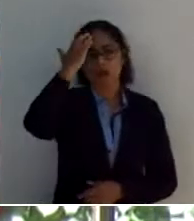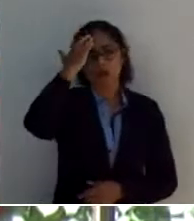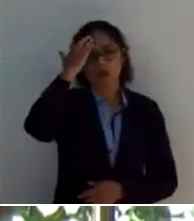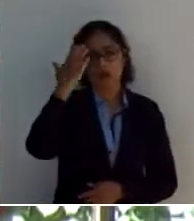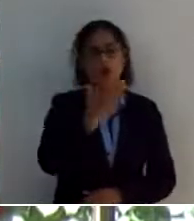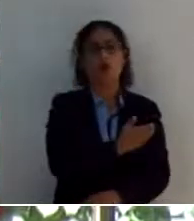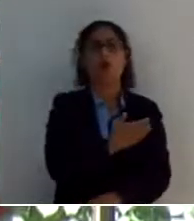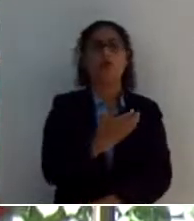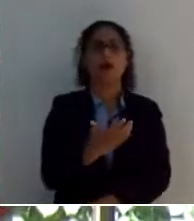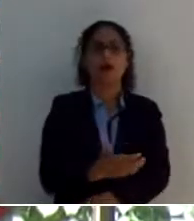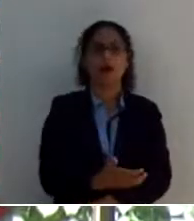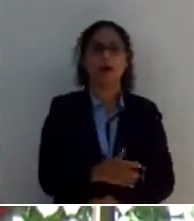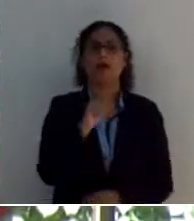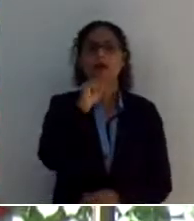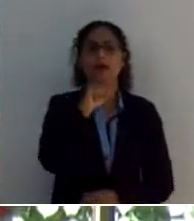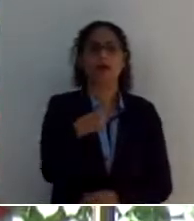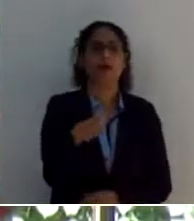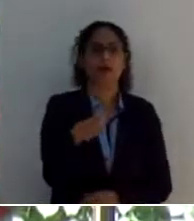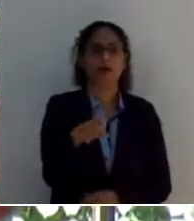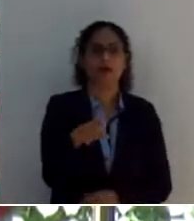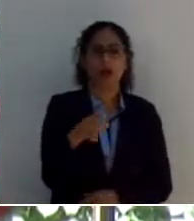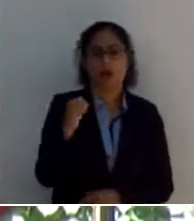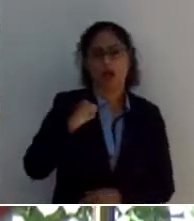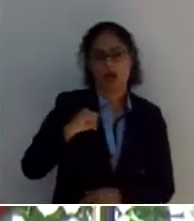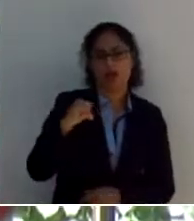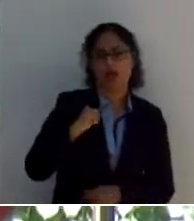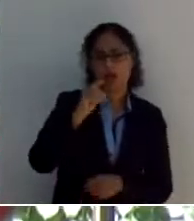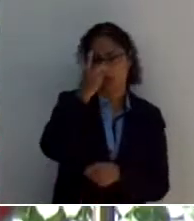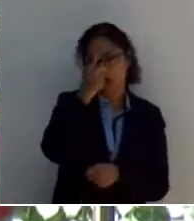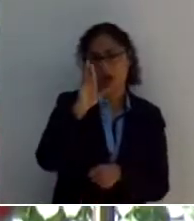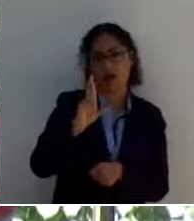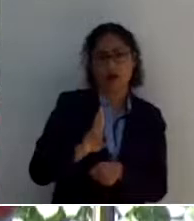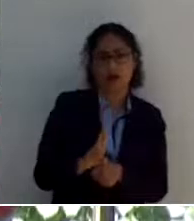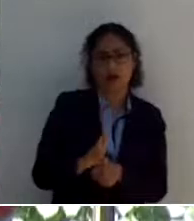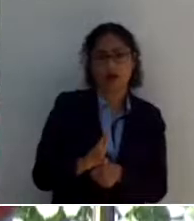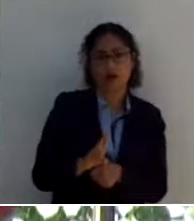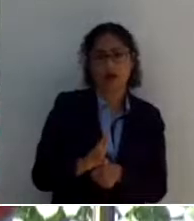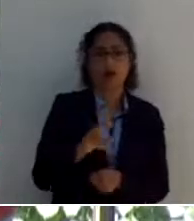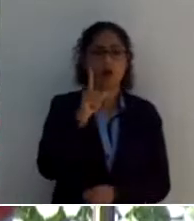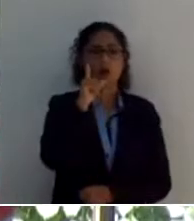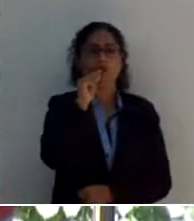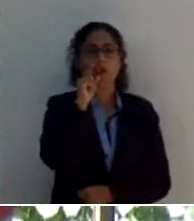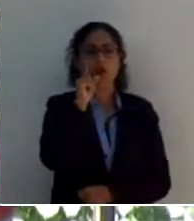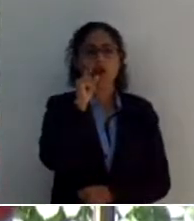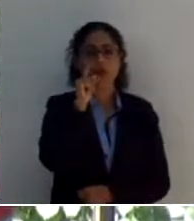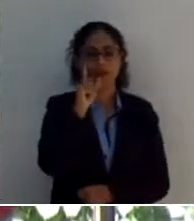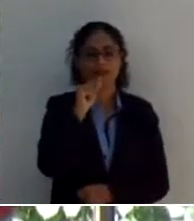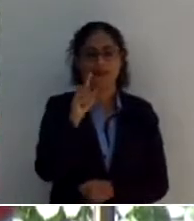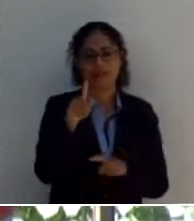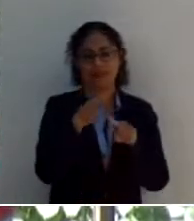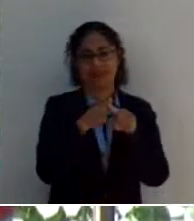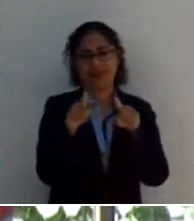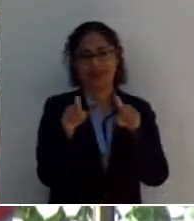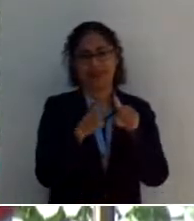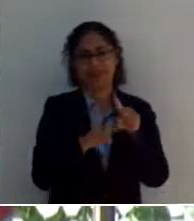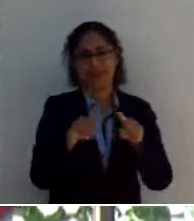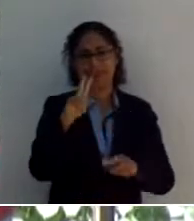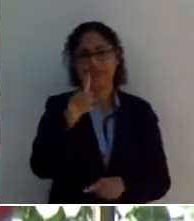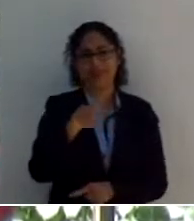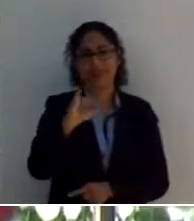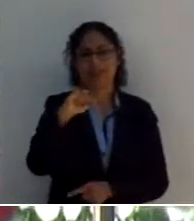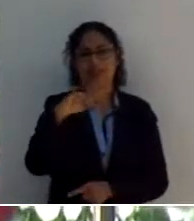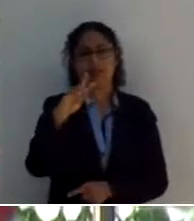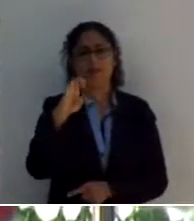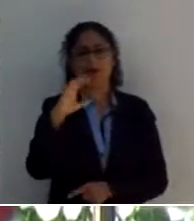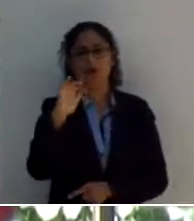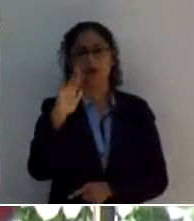nuestro compañero, en su momento director, no sé si aún sigue, de la policía de Sinapecuaro, que a